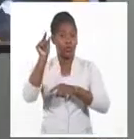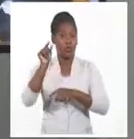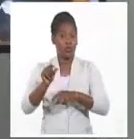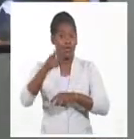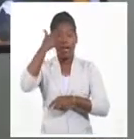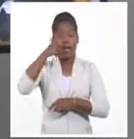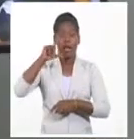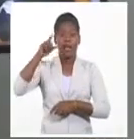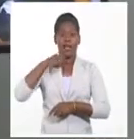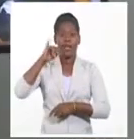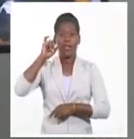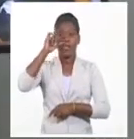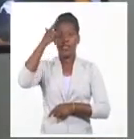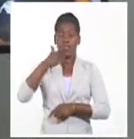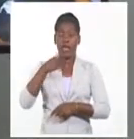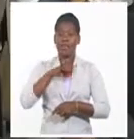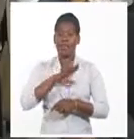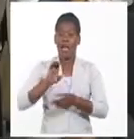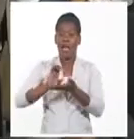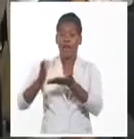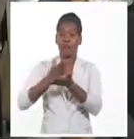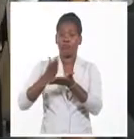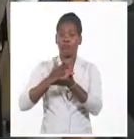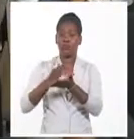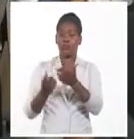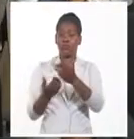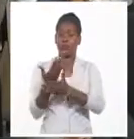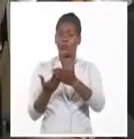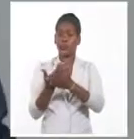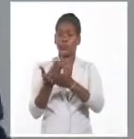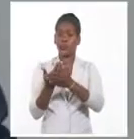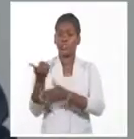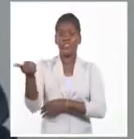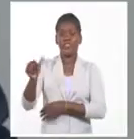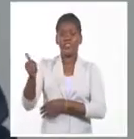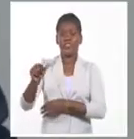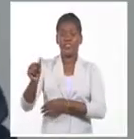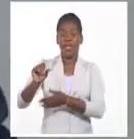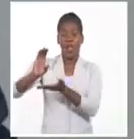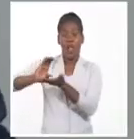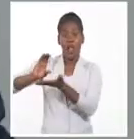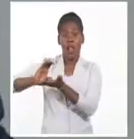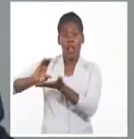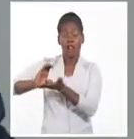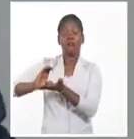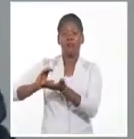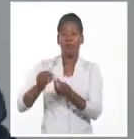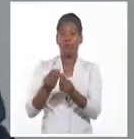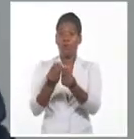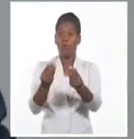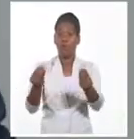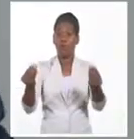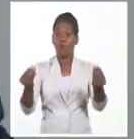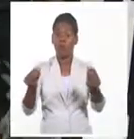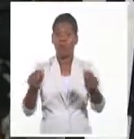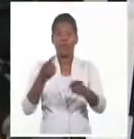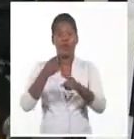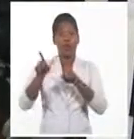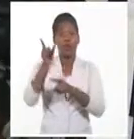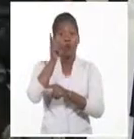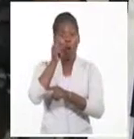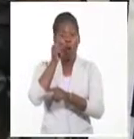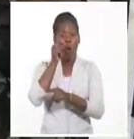poesía, es periodista y gestora cultural. Edwin Madrid es poeta, ensayista y editor.